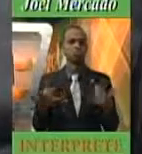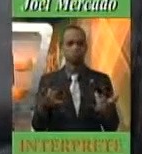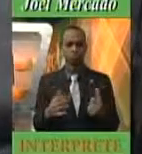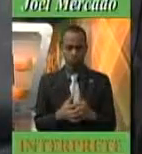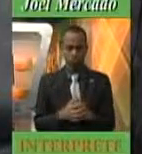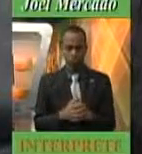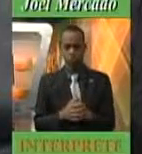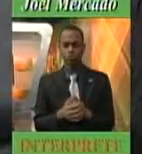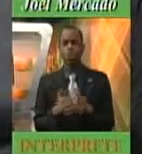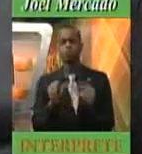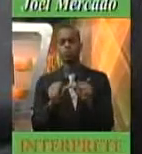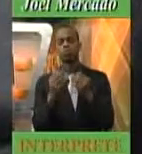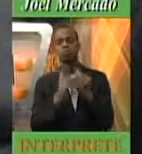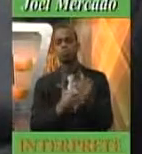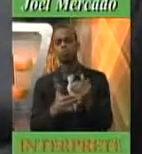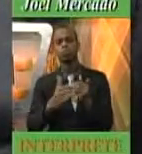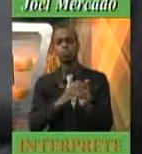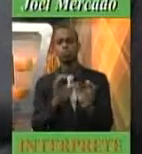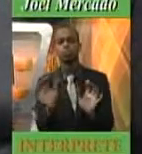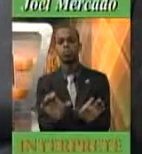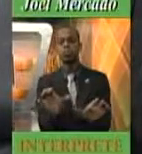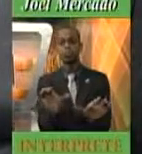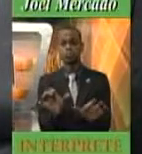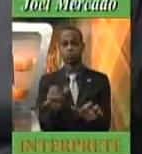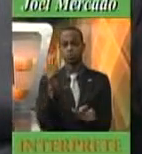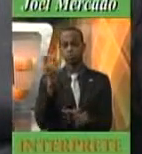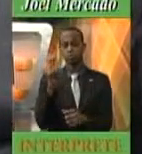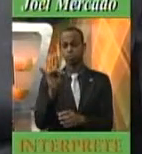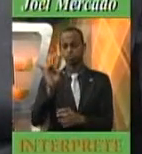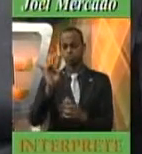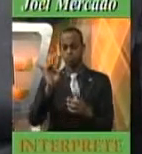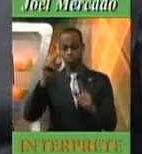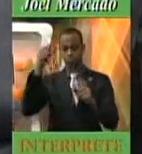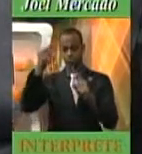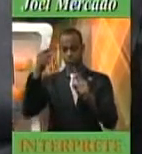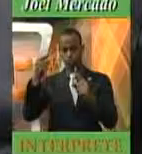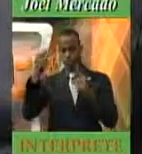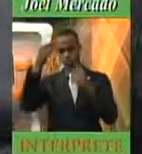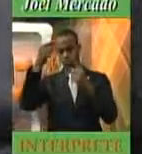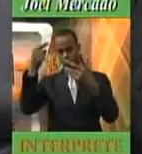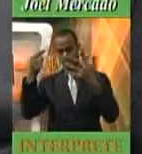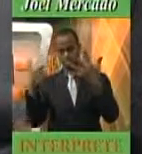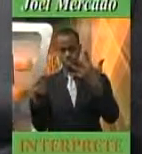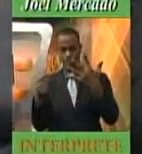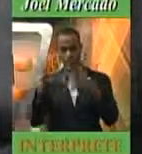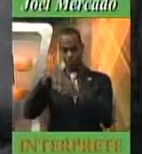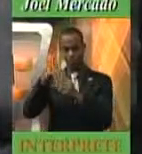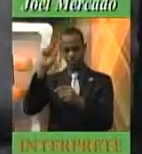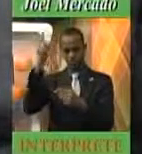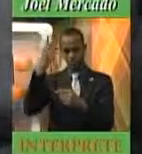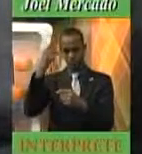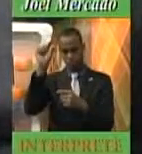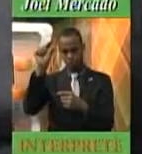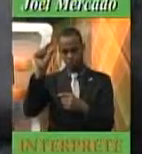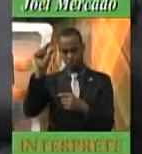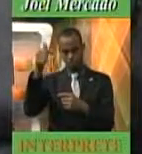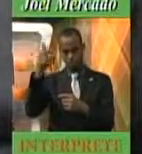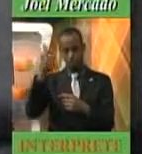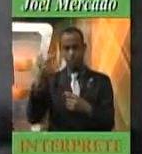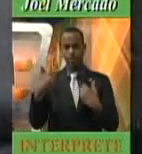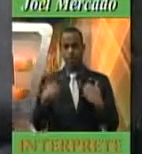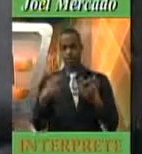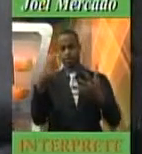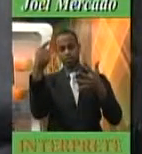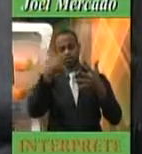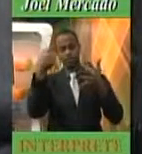por dónde que vamos con relación a los 8 puntos del plan de gobierno, cuando nos dice el presidente en su plan, estas son